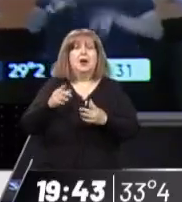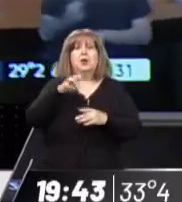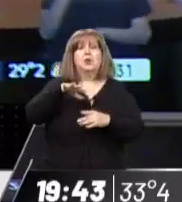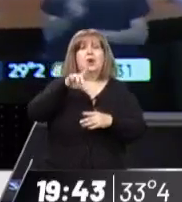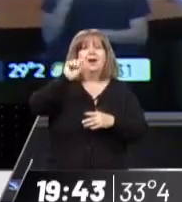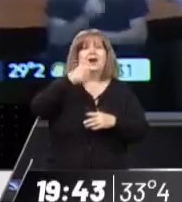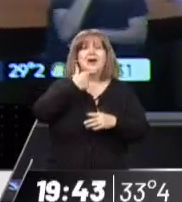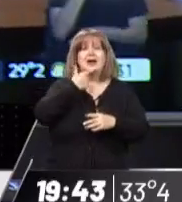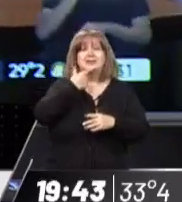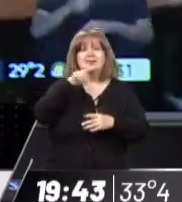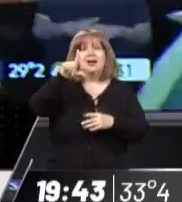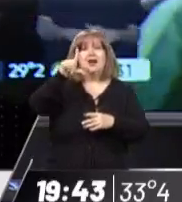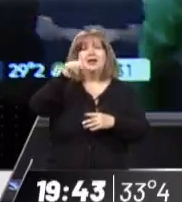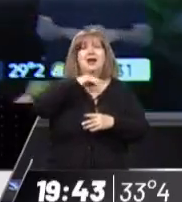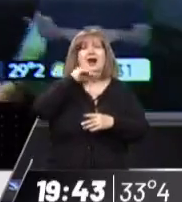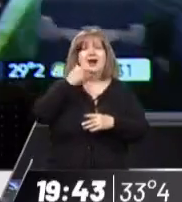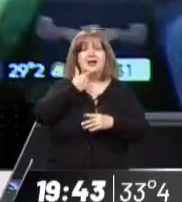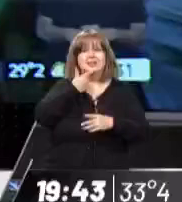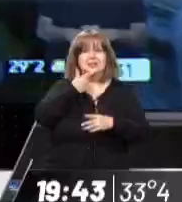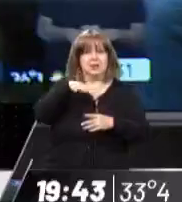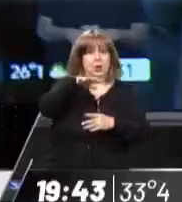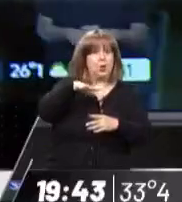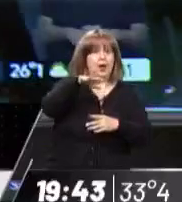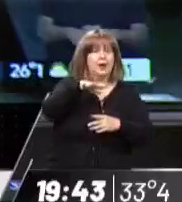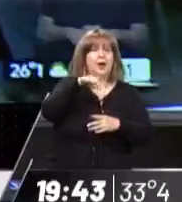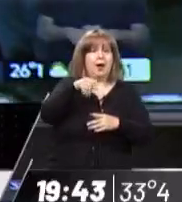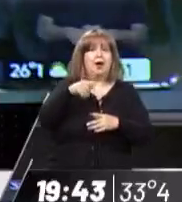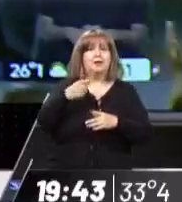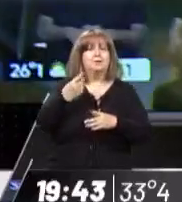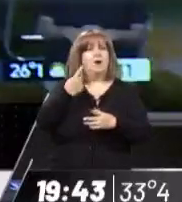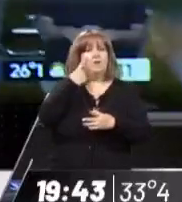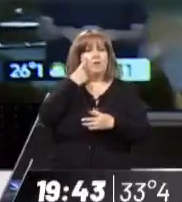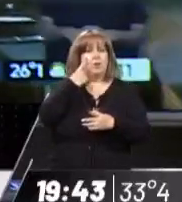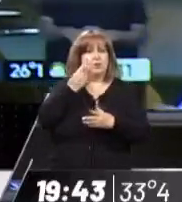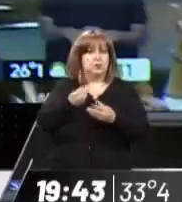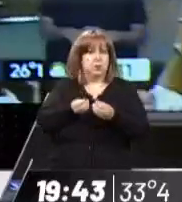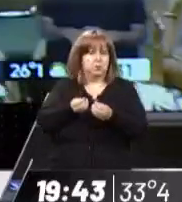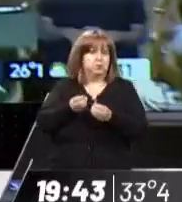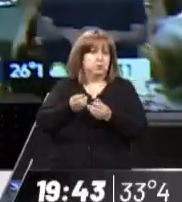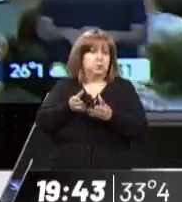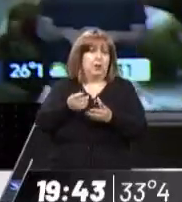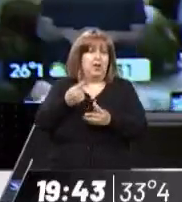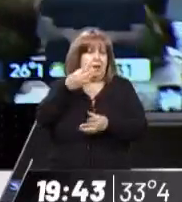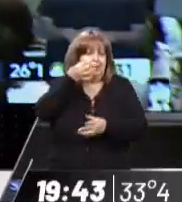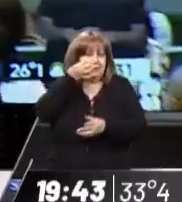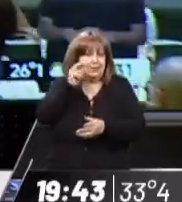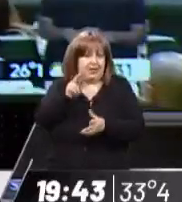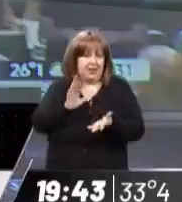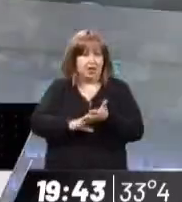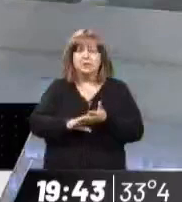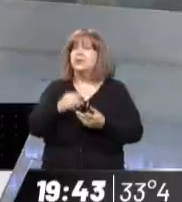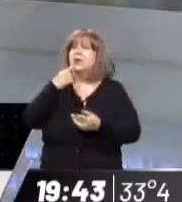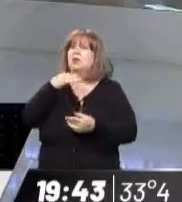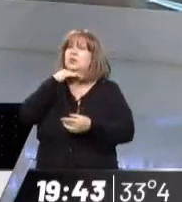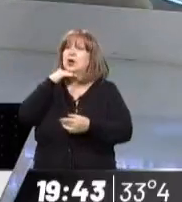es el que menos sabemos y el que más intriga nos produce, hay sobrevivientes que dan testimonio. Y hablando de esos